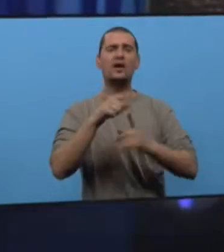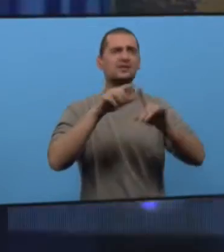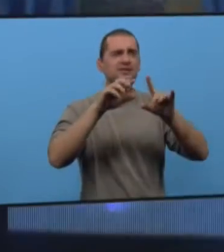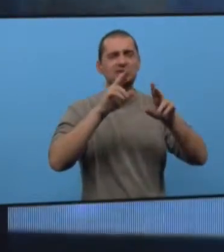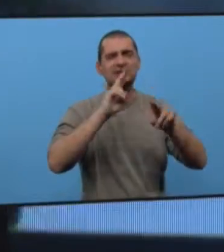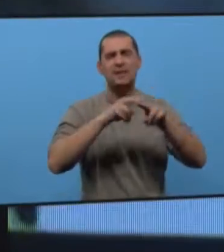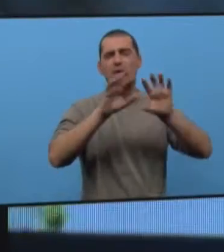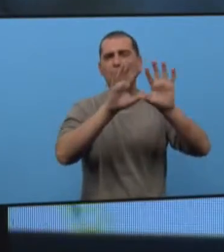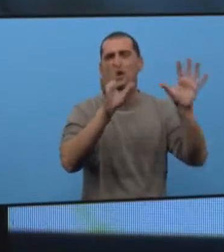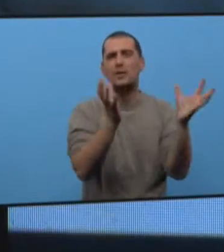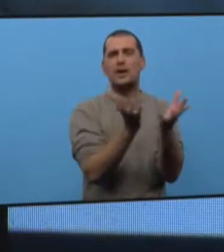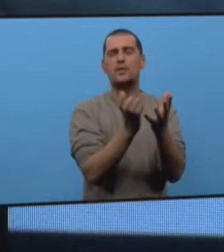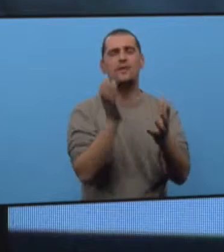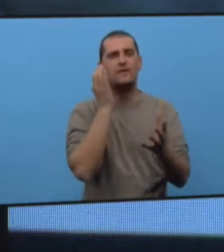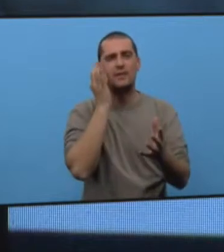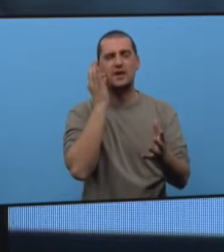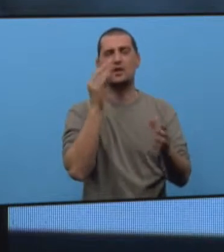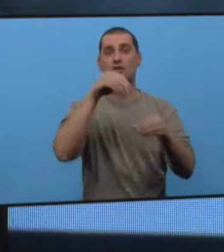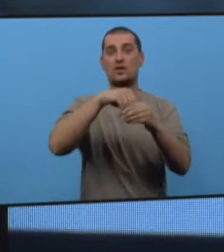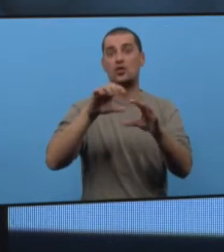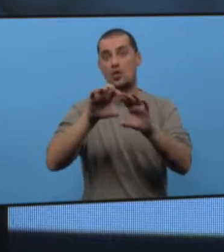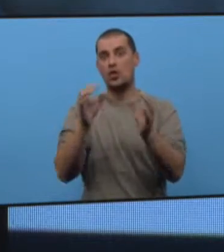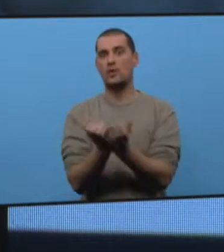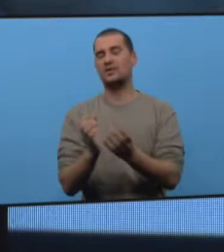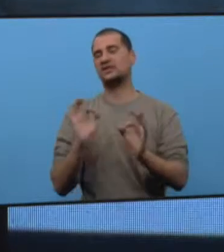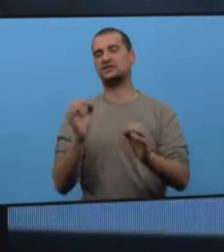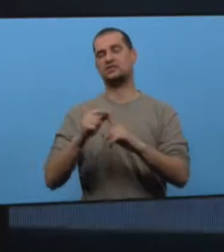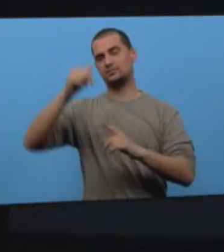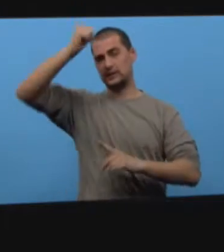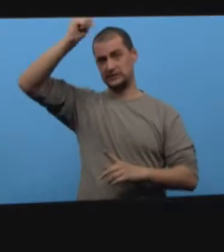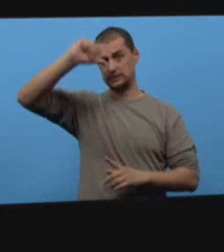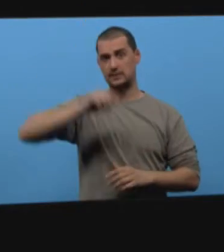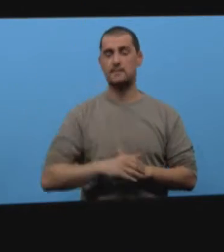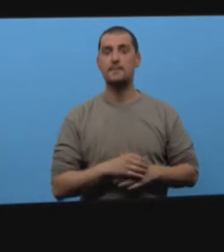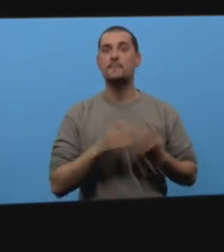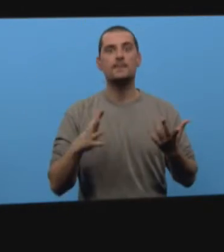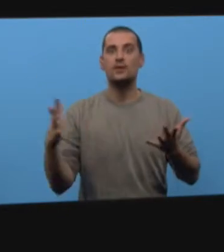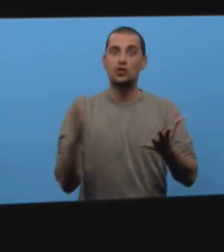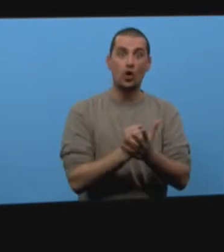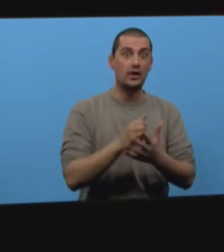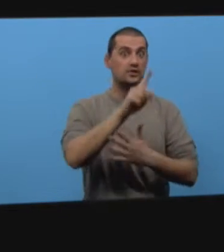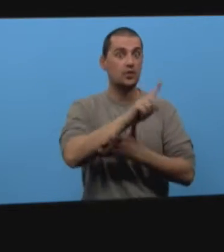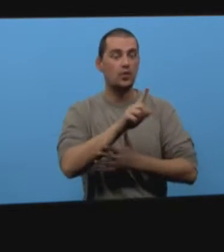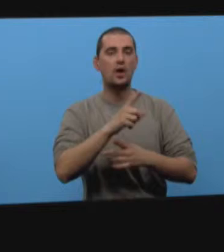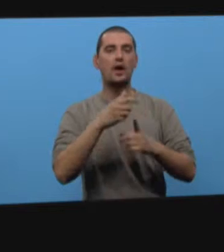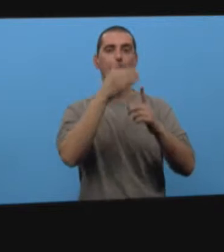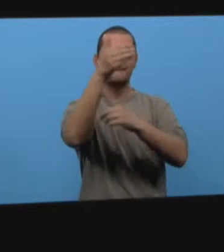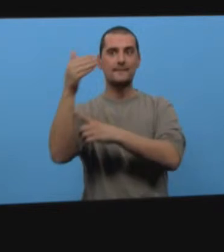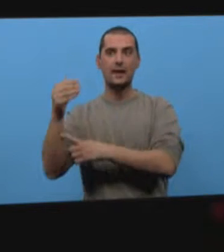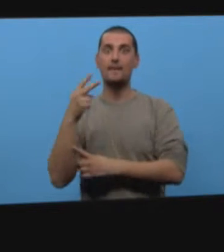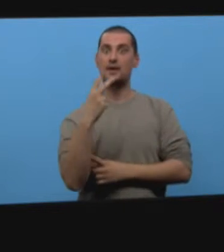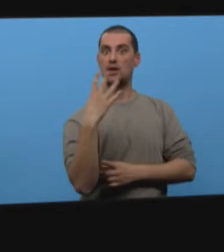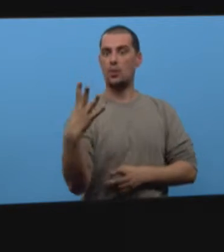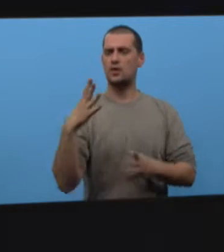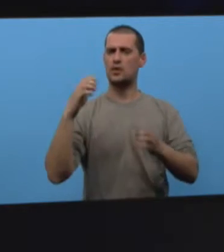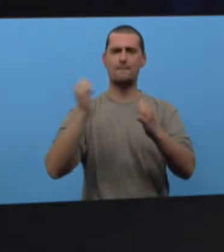como microcosmos feminino dentro dun grande mundo patriarcal. Todas e Unha recolle 24 pezas realizadas con